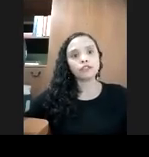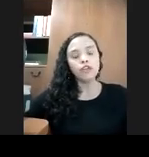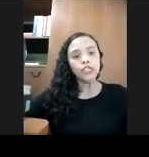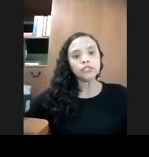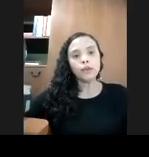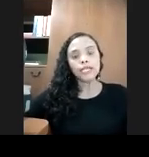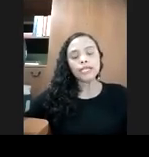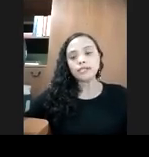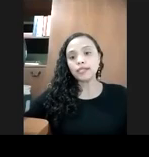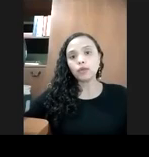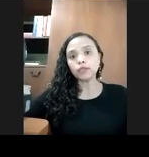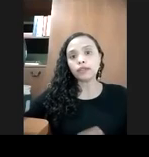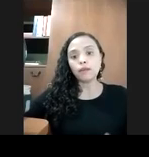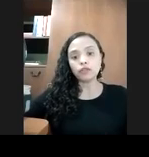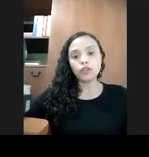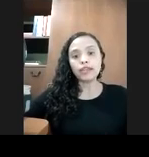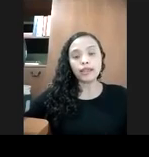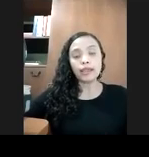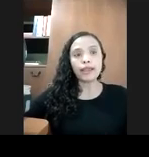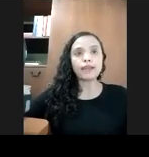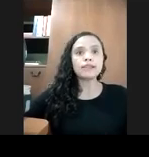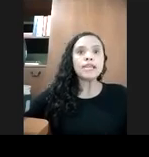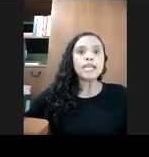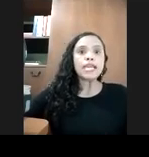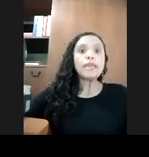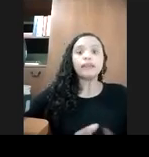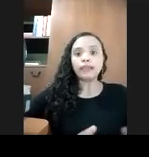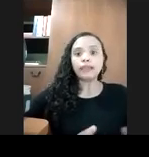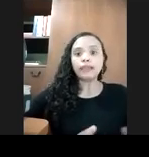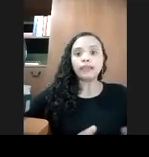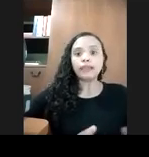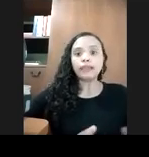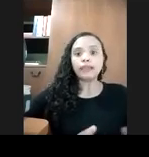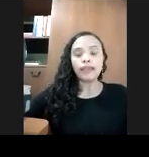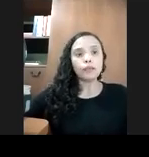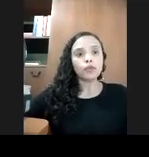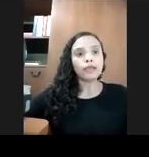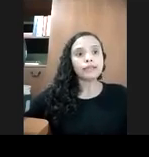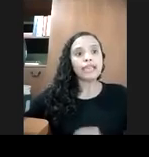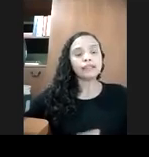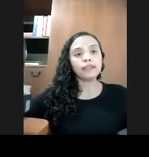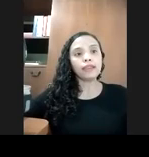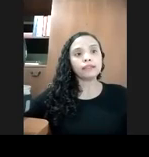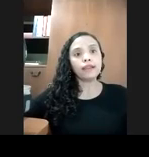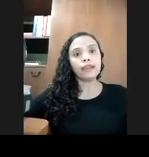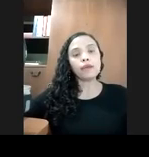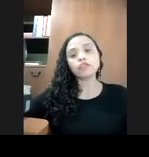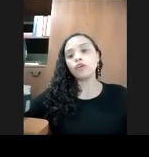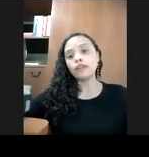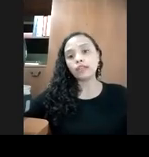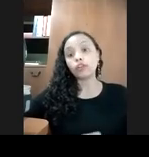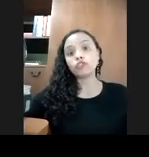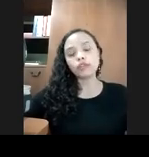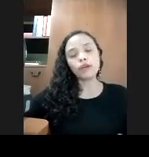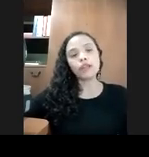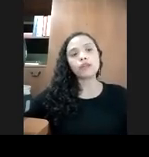año 2017, cuando estábamos solos en Caracas. Y bien, en esta oportunidad, esta evaluación y